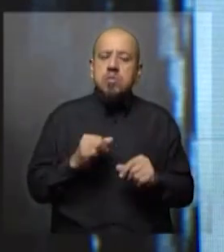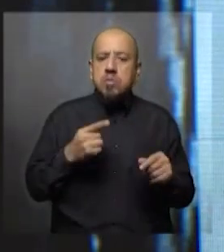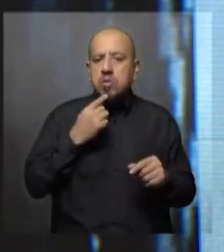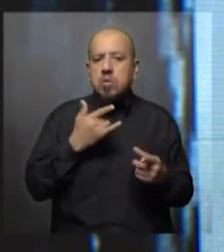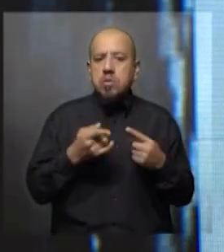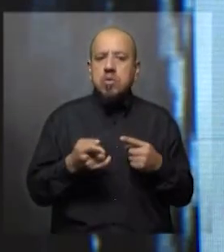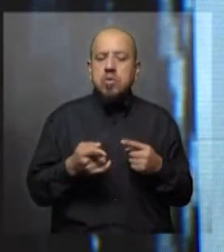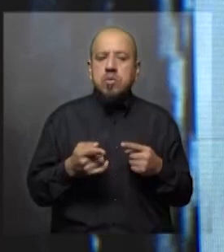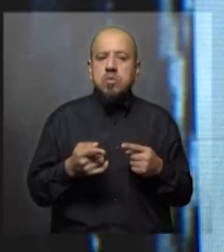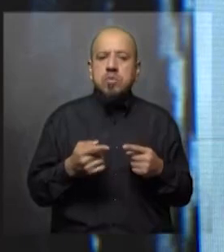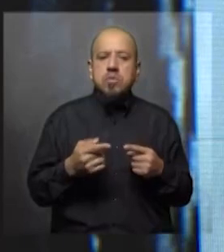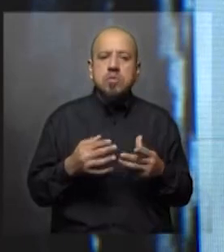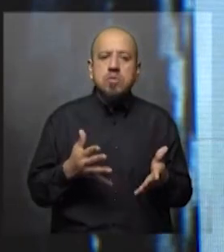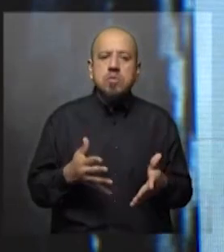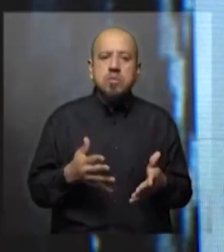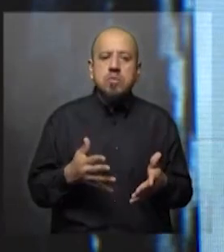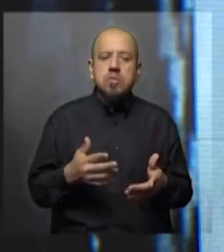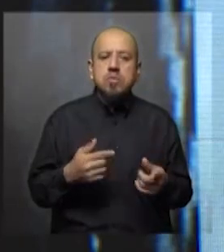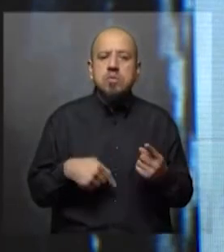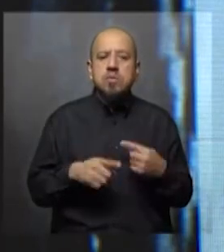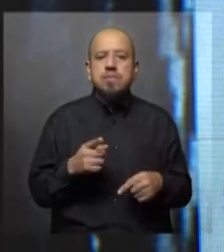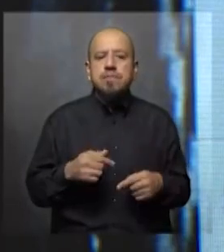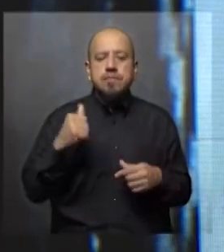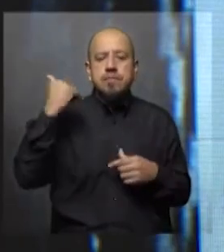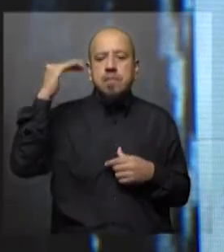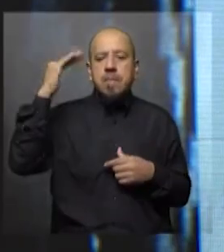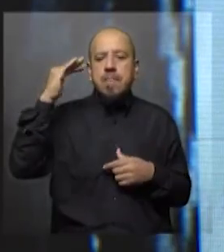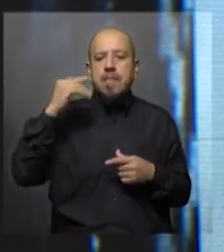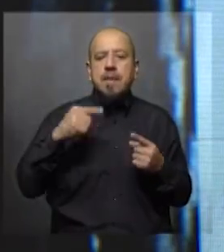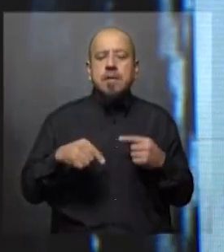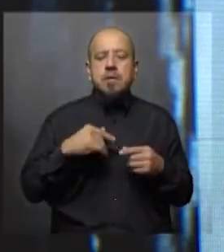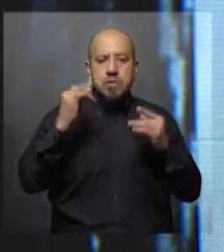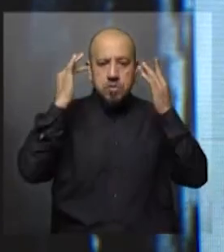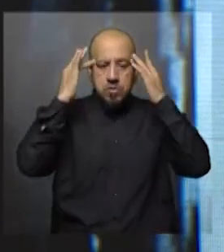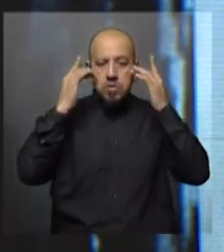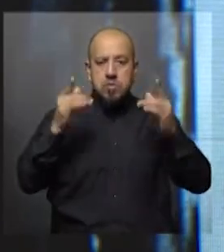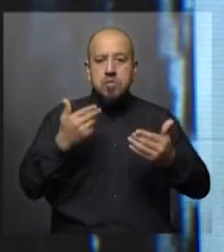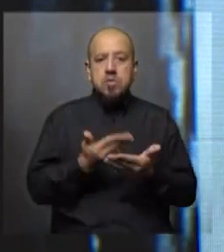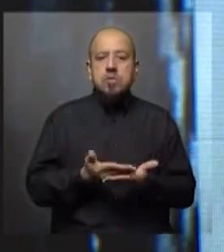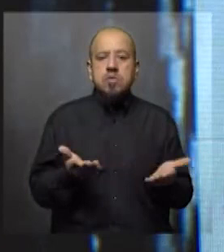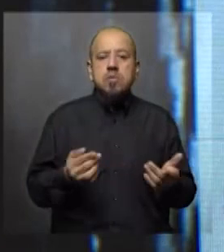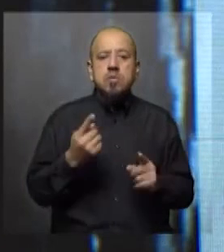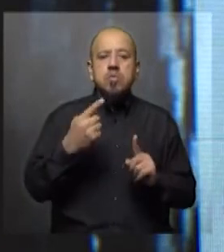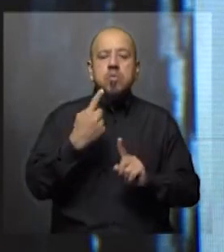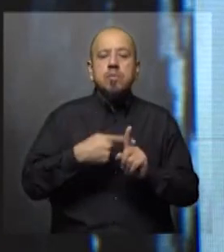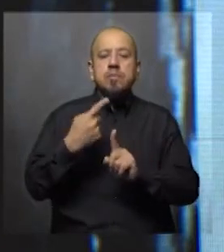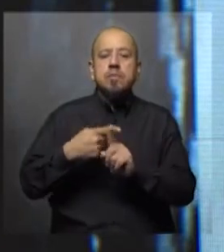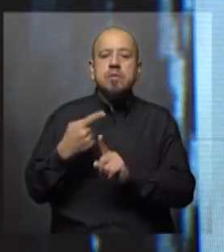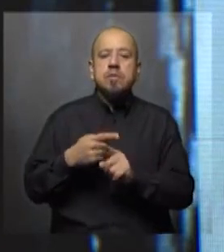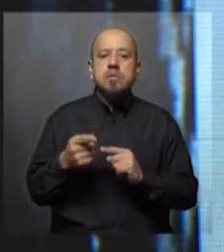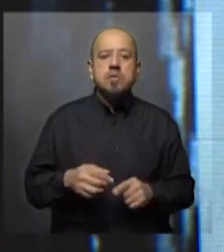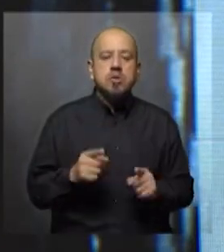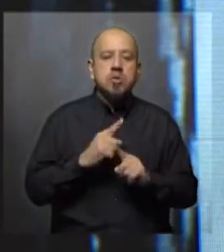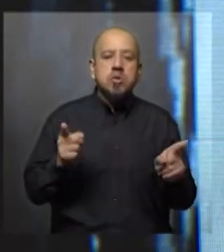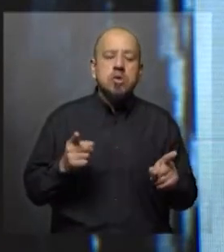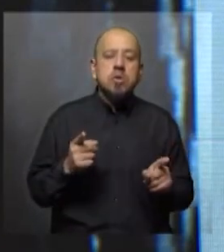ejemplo en el marco curricular en nacional que las autoridades de la educación presentaron hace unos meses en una versión que no